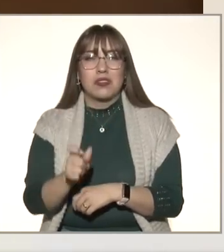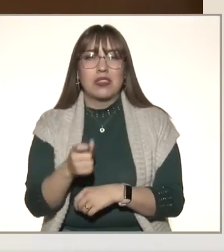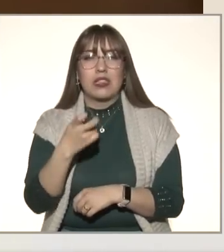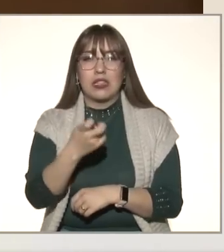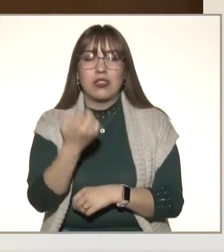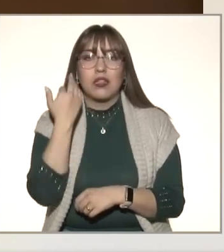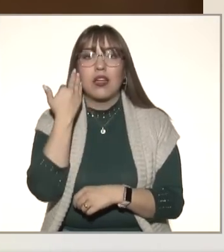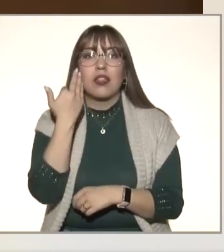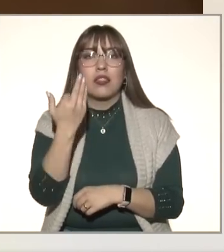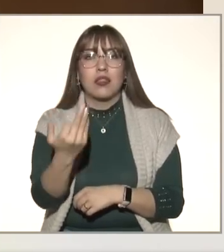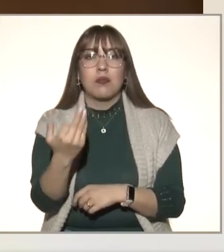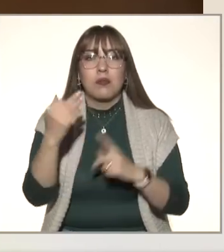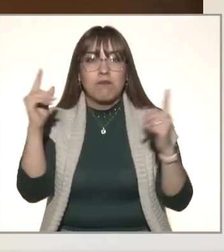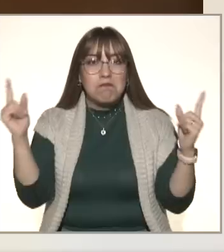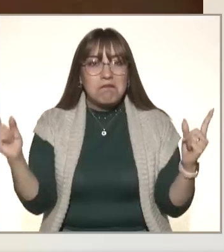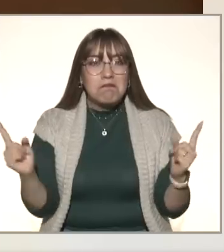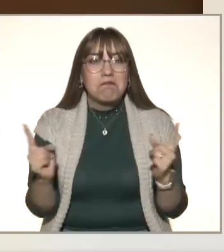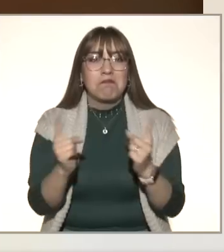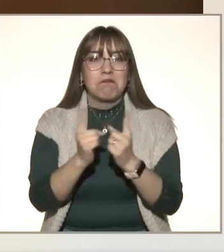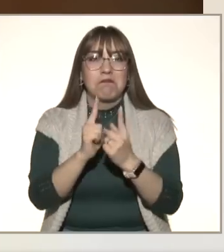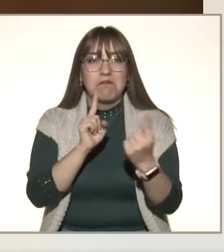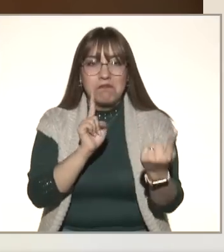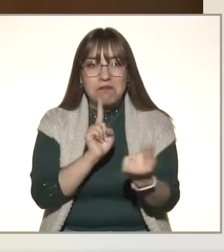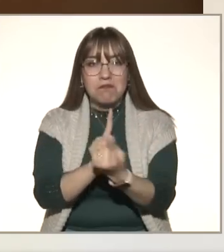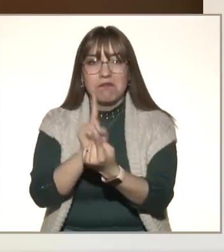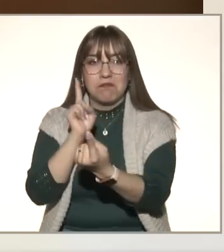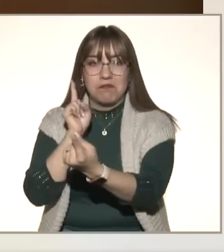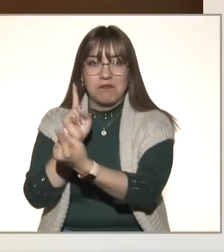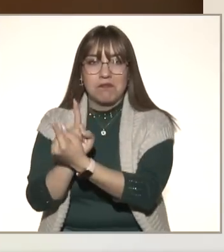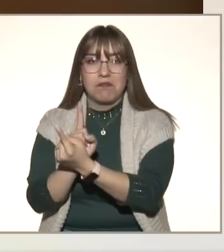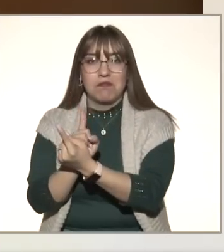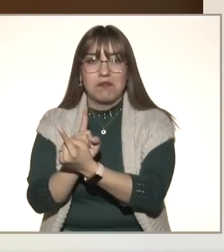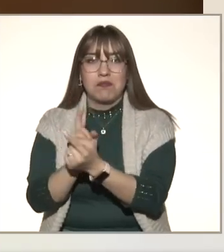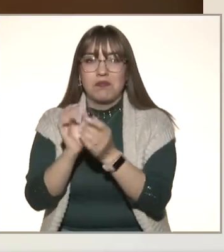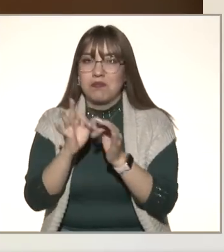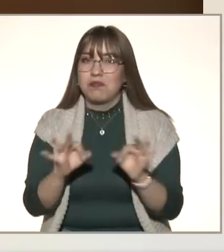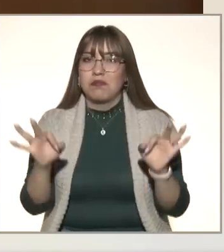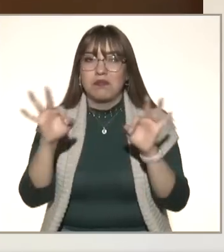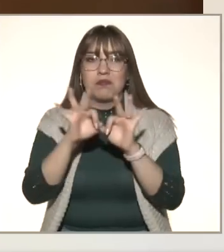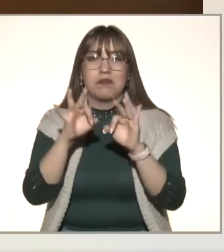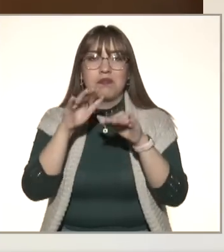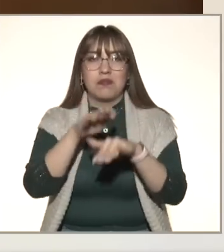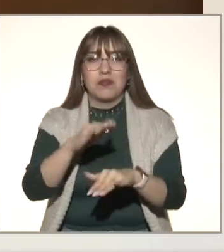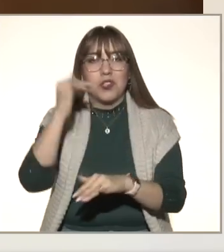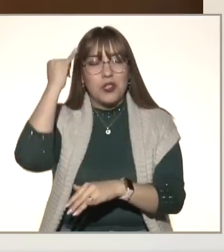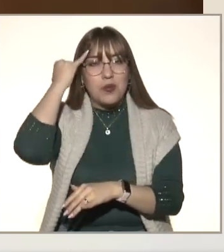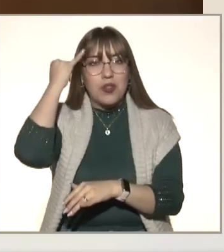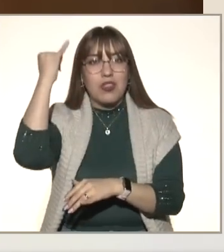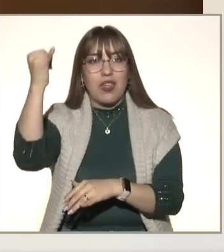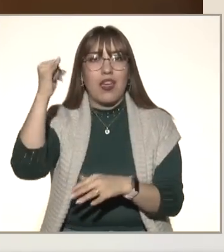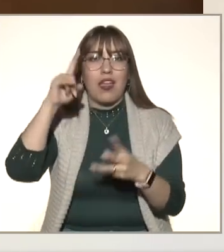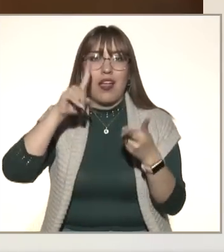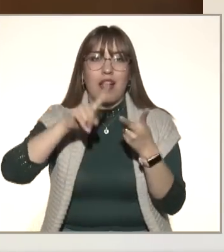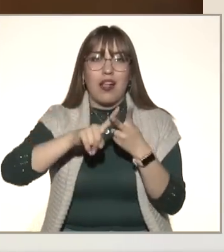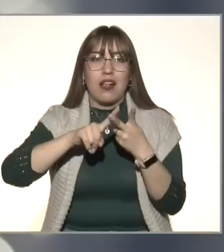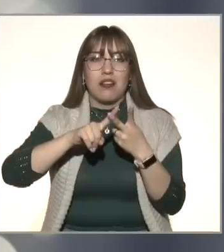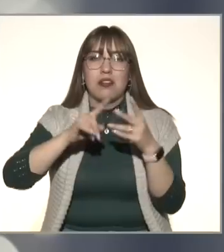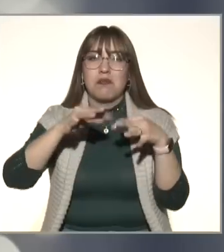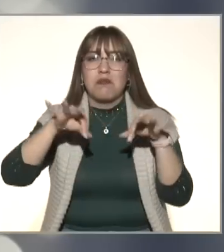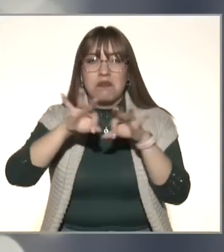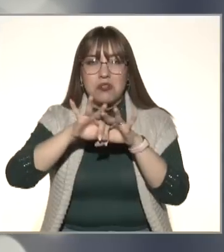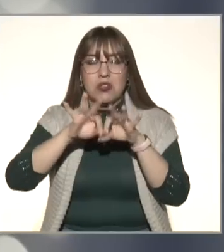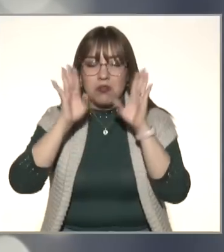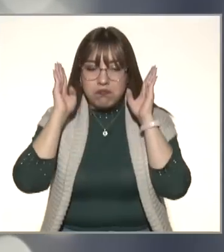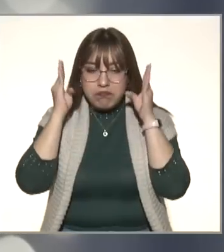encuentro, como de flujos comunicativos y de niveles ideológicos. Es un encuentro de una mirada